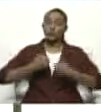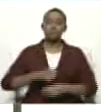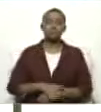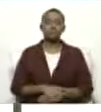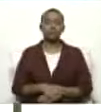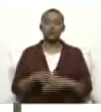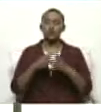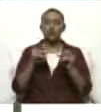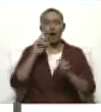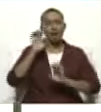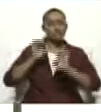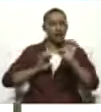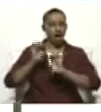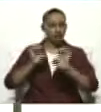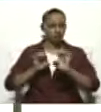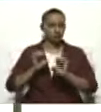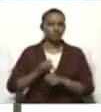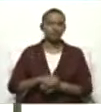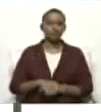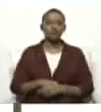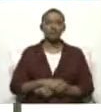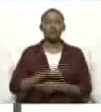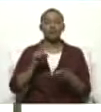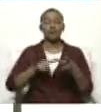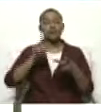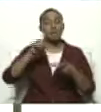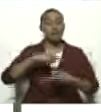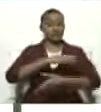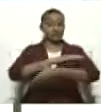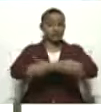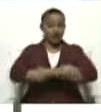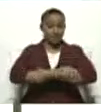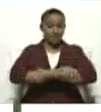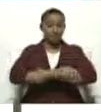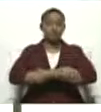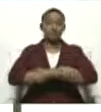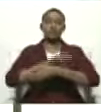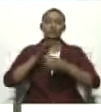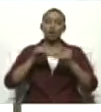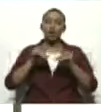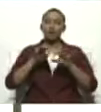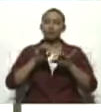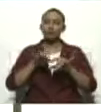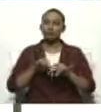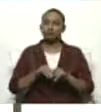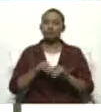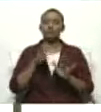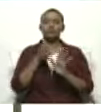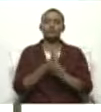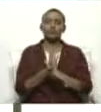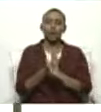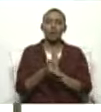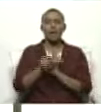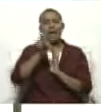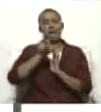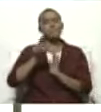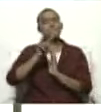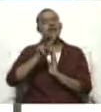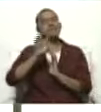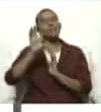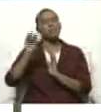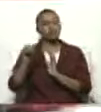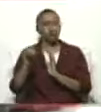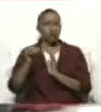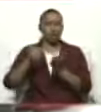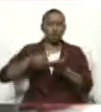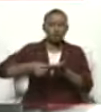jornada. Igualmente con el SAIME se han brindado orientación y tramitación de identificación a 20 personas.